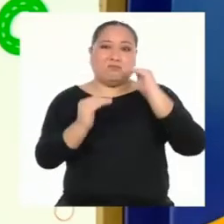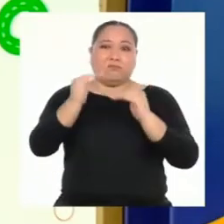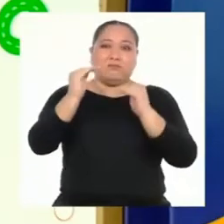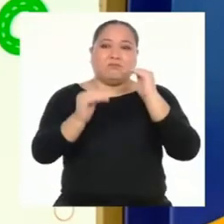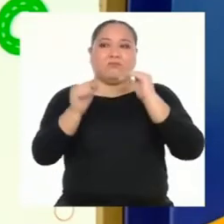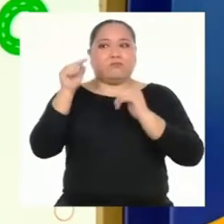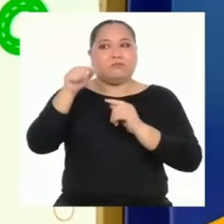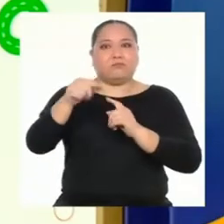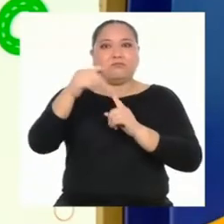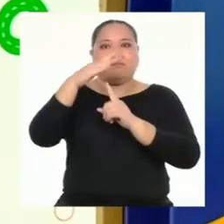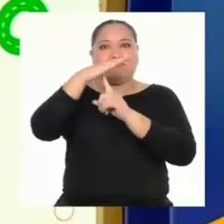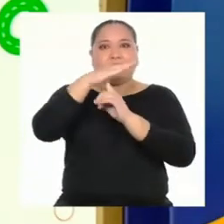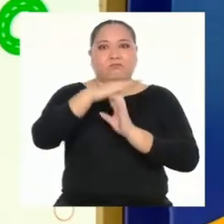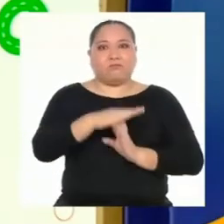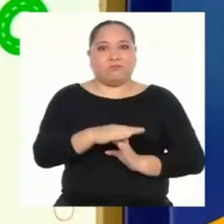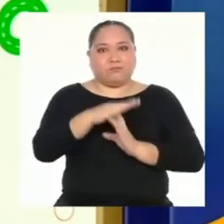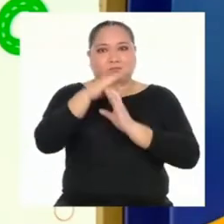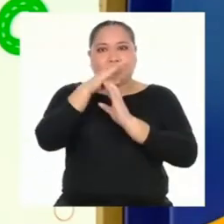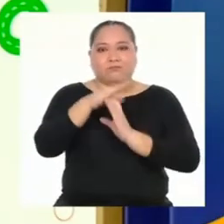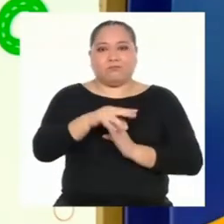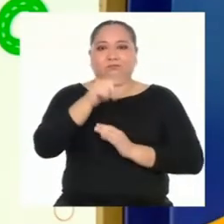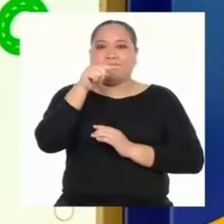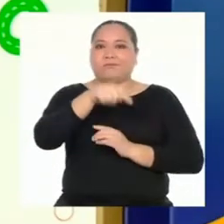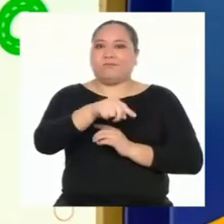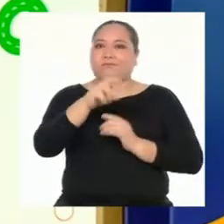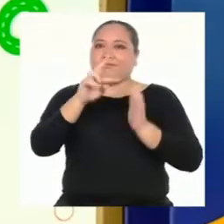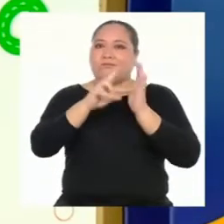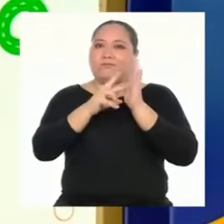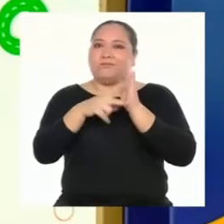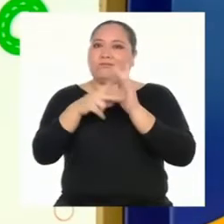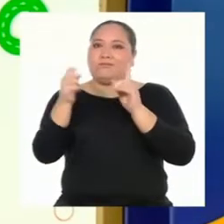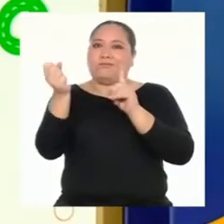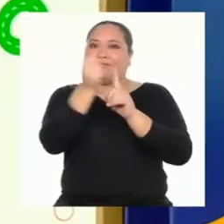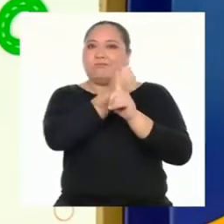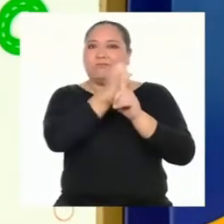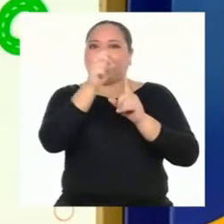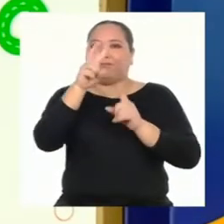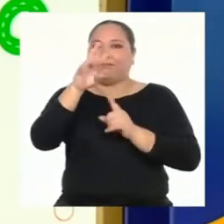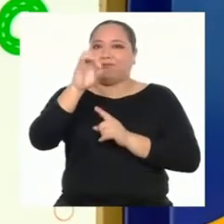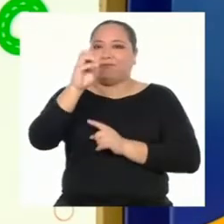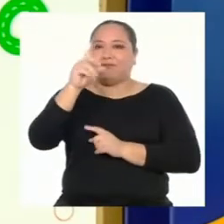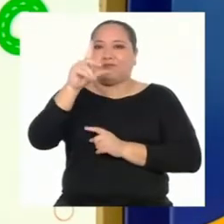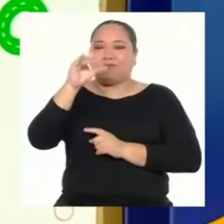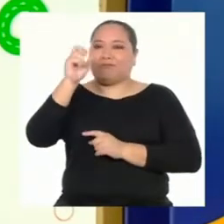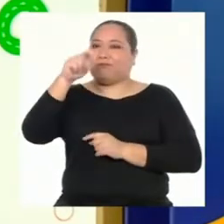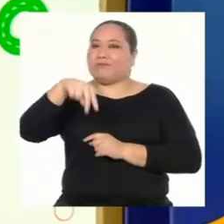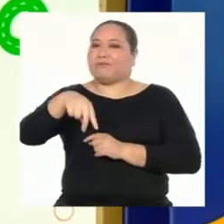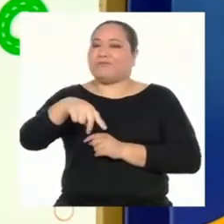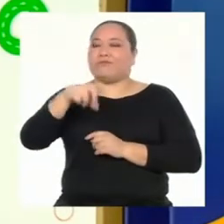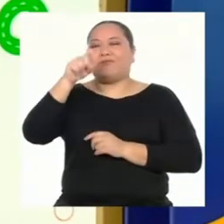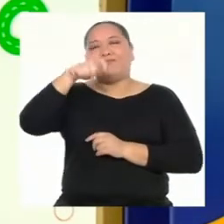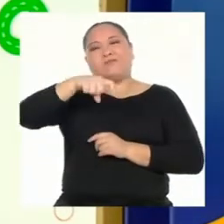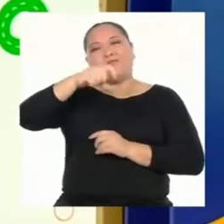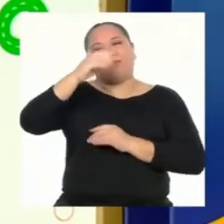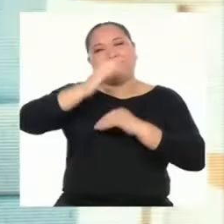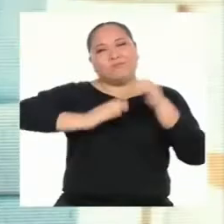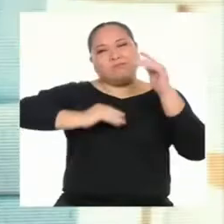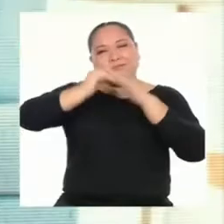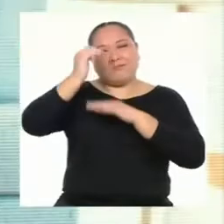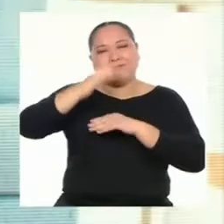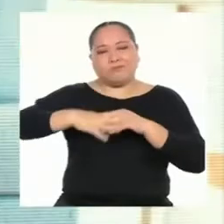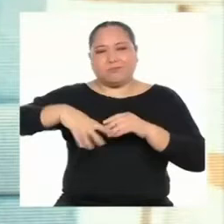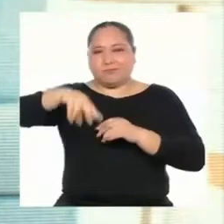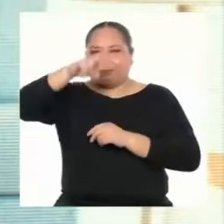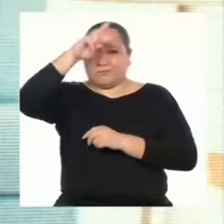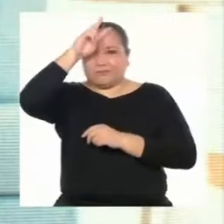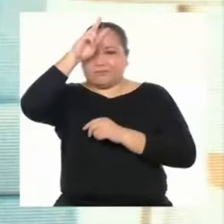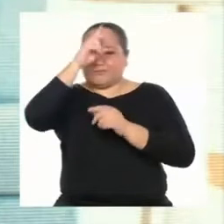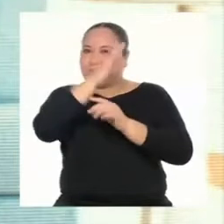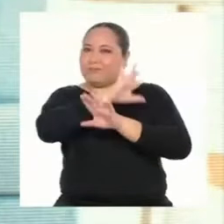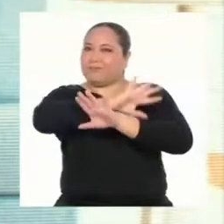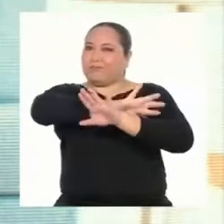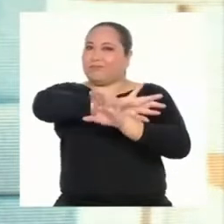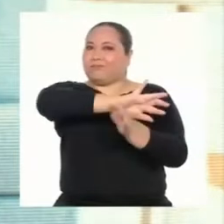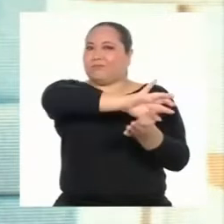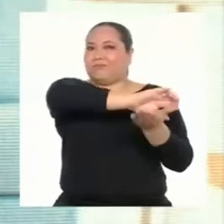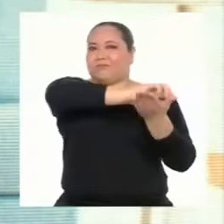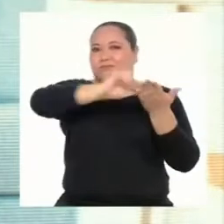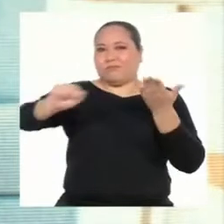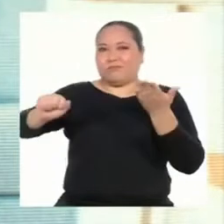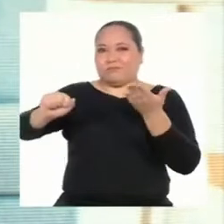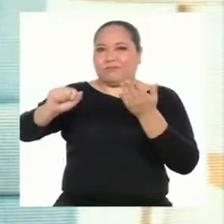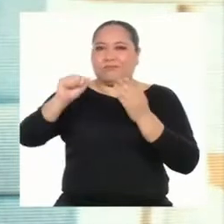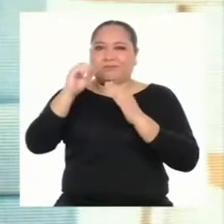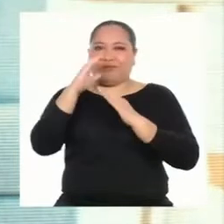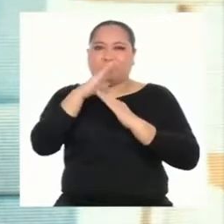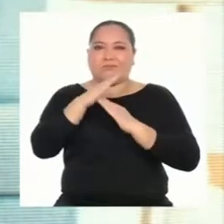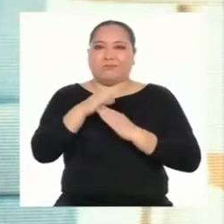la discriminación es violencia. Tenemos que construir un Perú libre de violencia. Bueno, Rodri, te dejo.